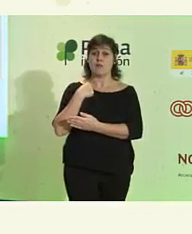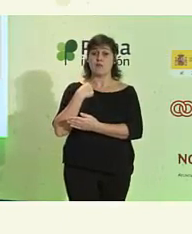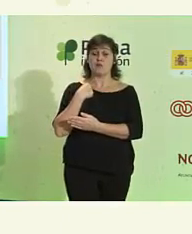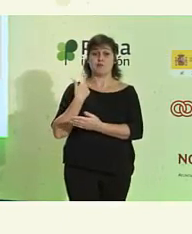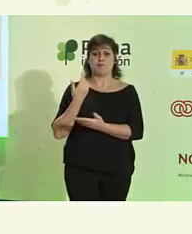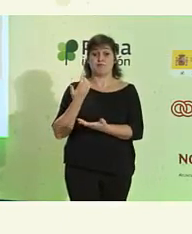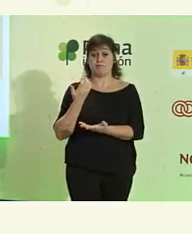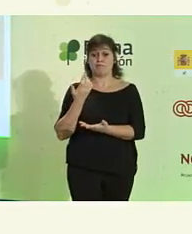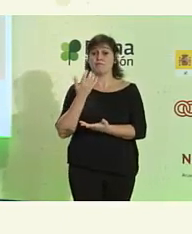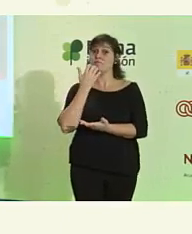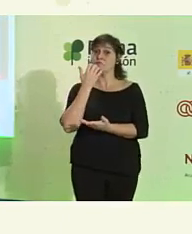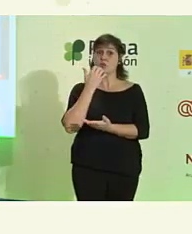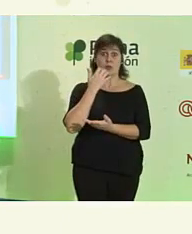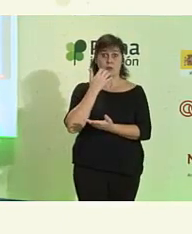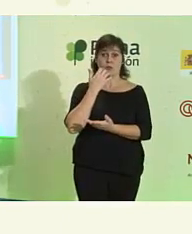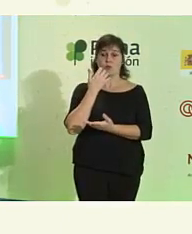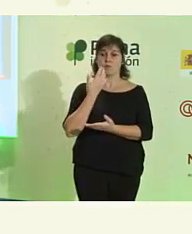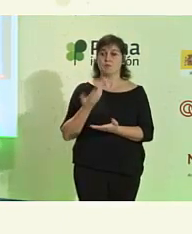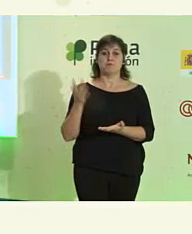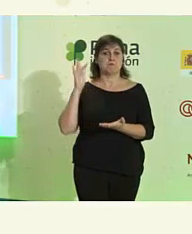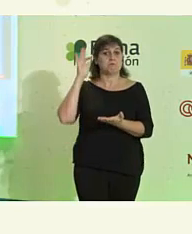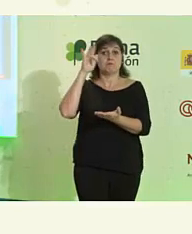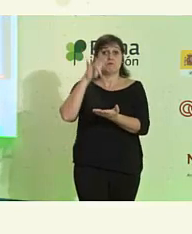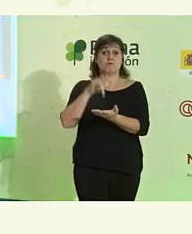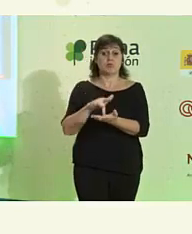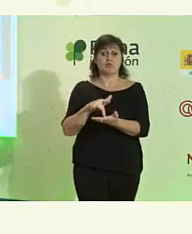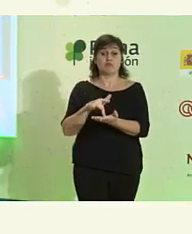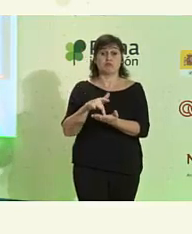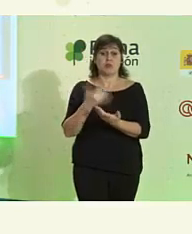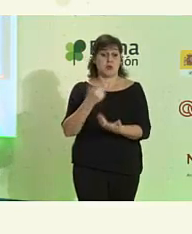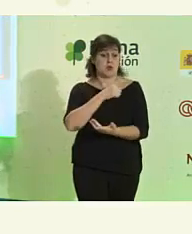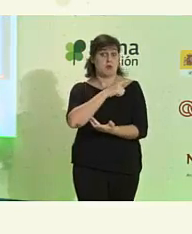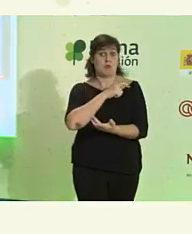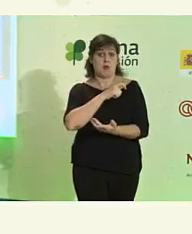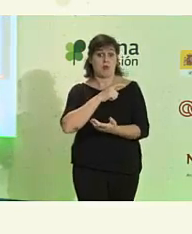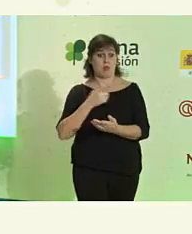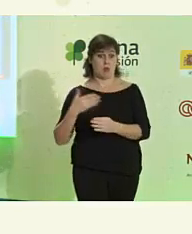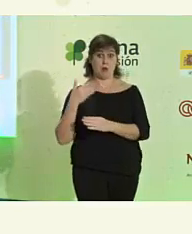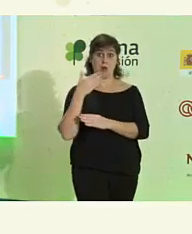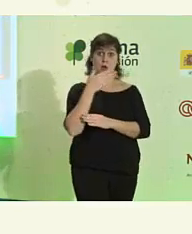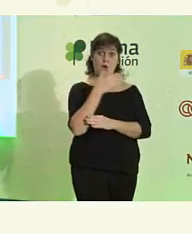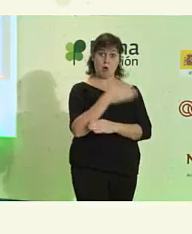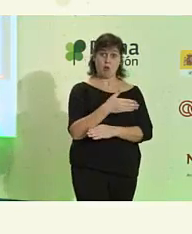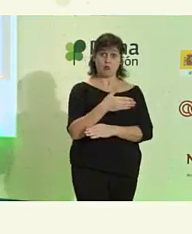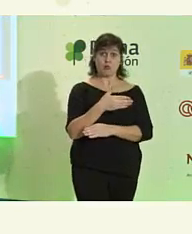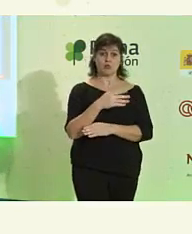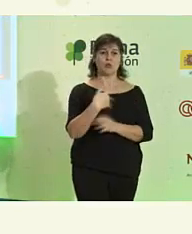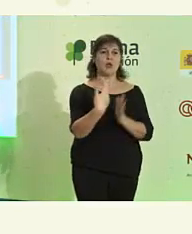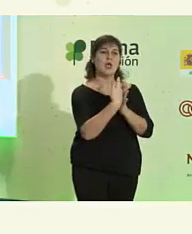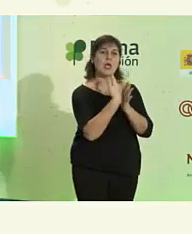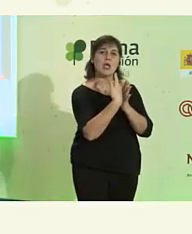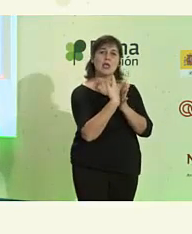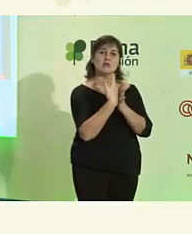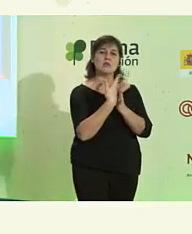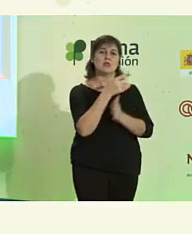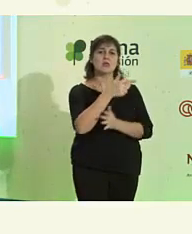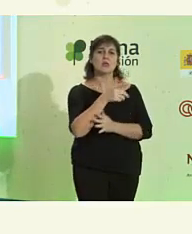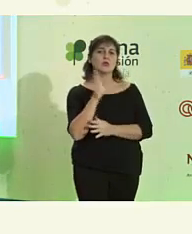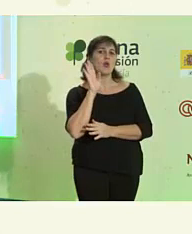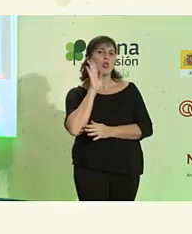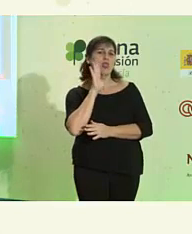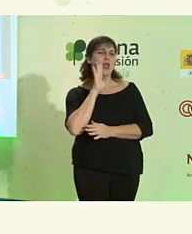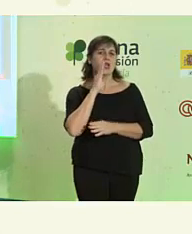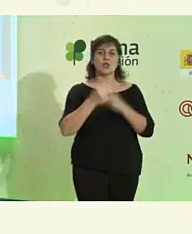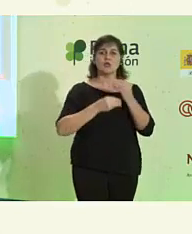cuando vamos, por ejemplo, a la comisaría, nos expliquen qué delito es el que se ha cometido o qué infracción se